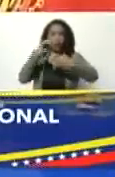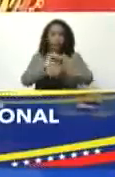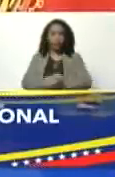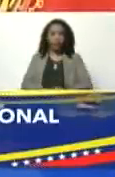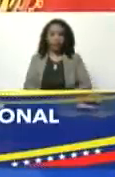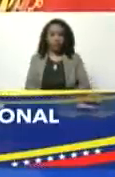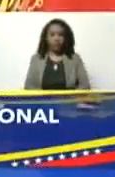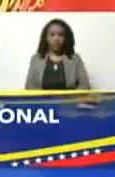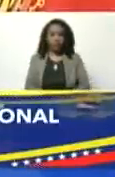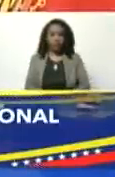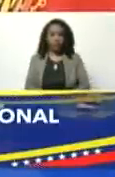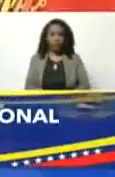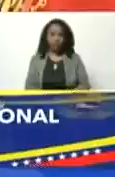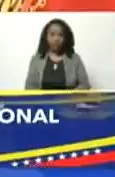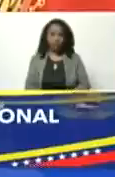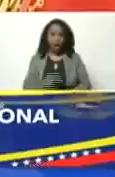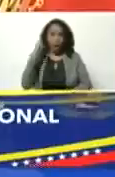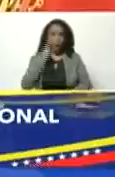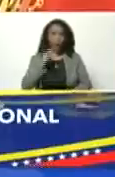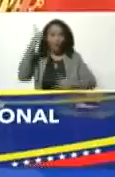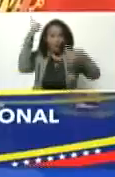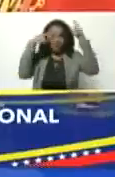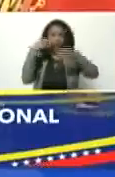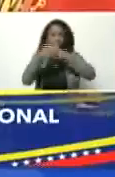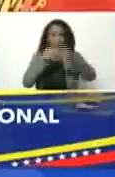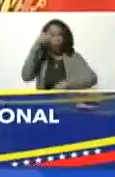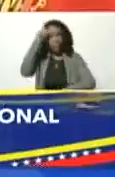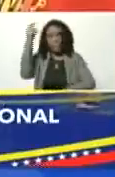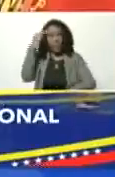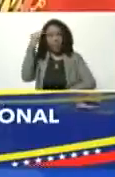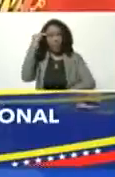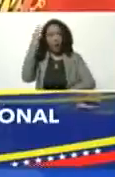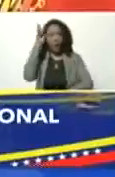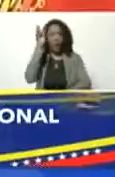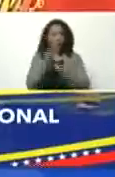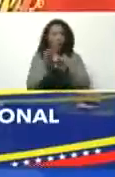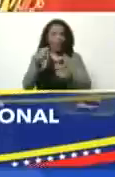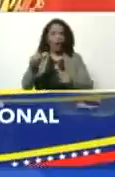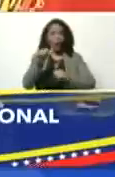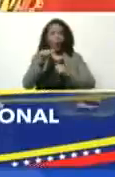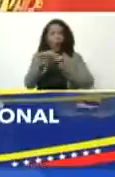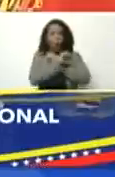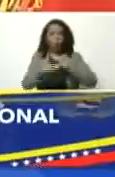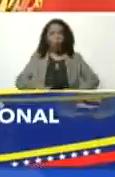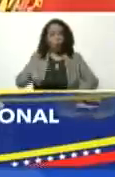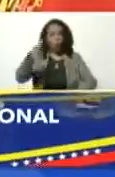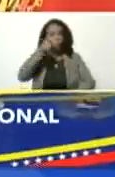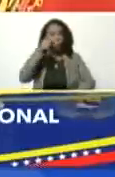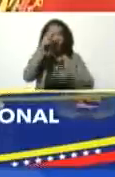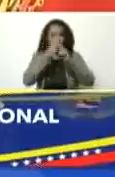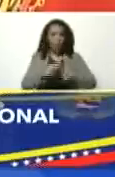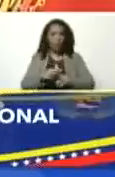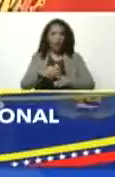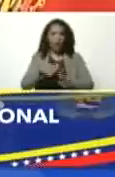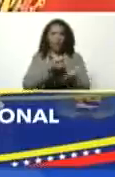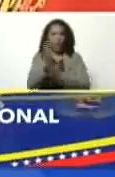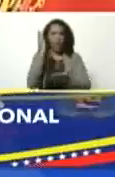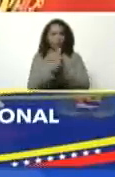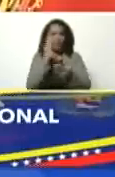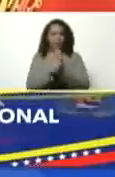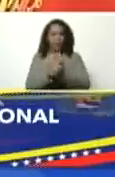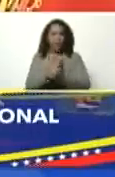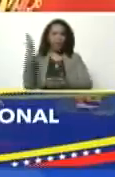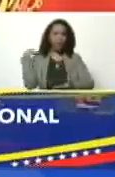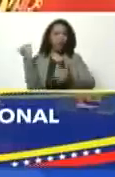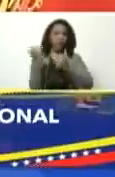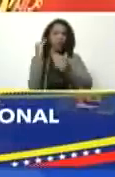Esequibo. Nace en el Esequibo. A Bolívar y a Chávez rendimos memoria en la fe de su guardia de honor. Leales siempre. Traidores nunca. Mi comandante en jefe,